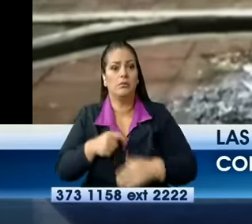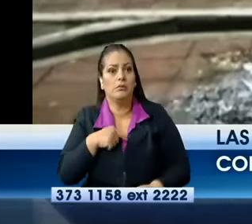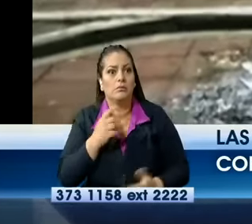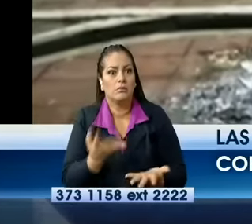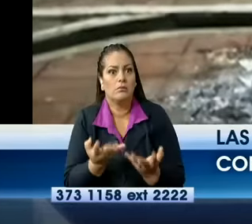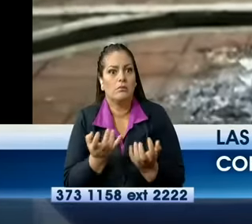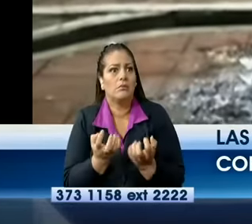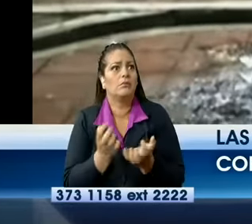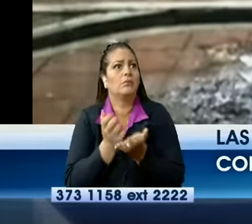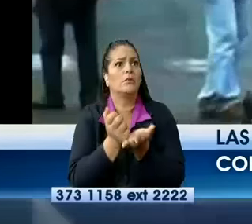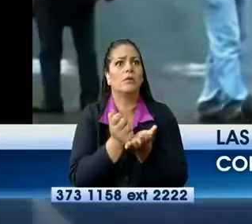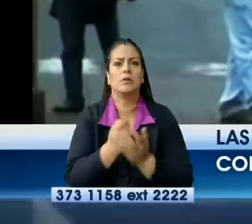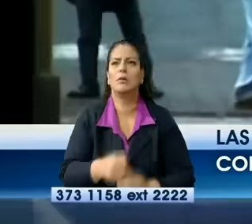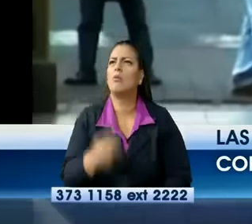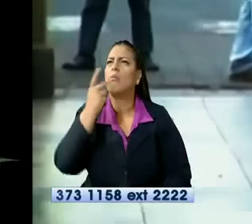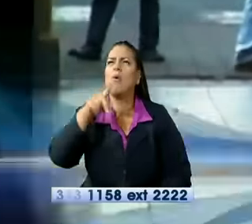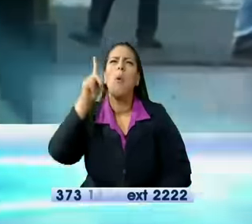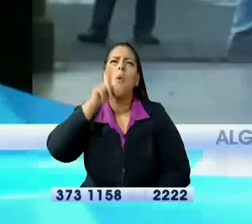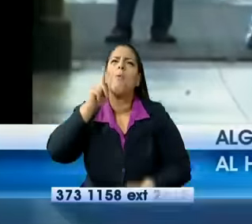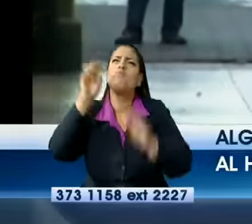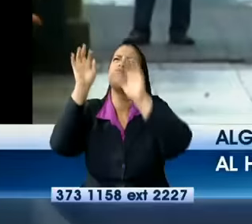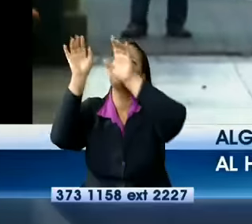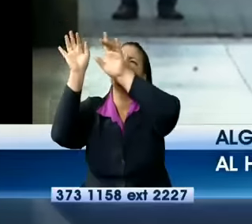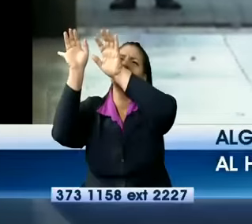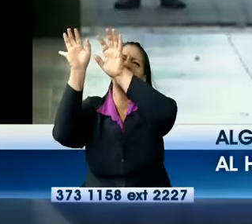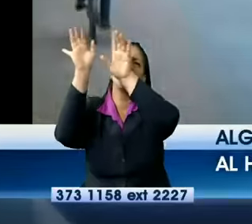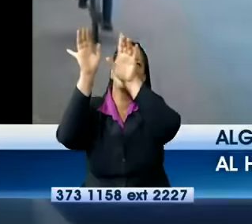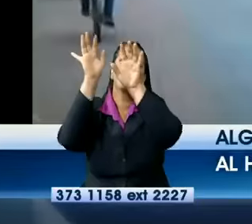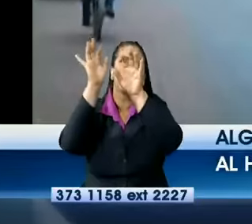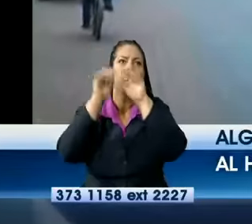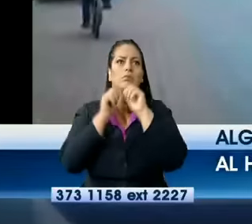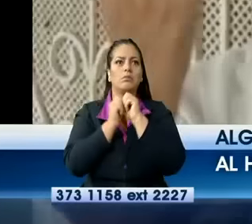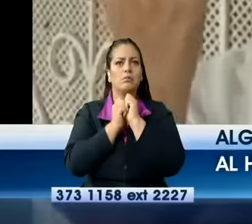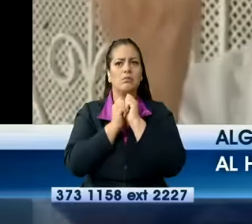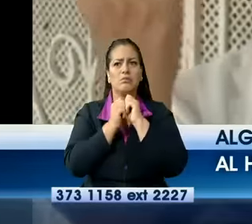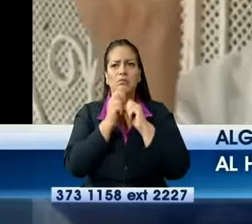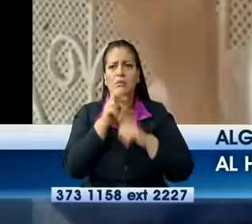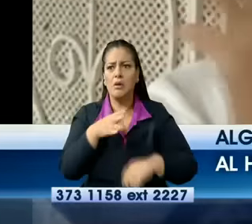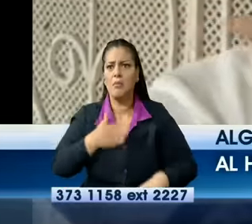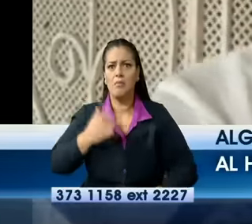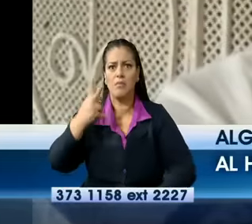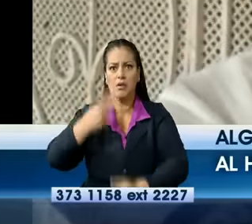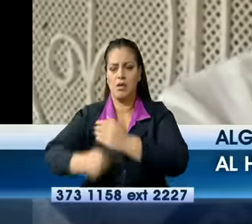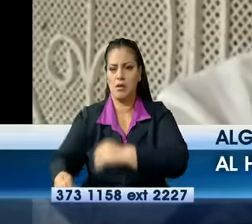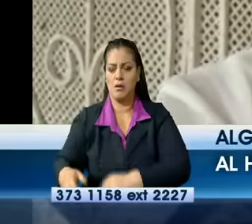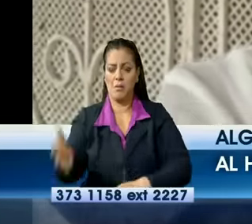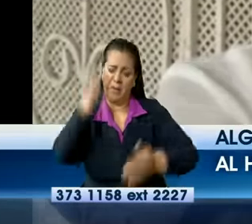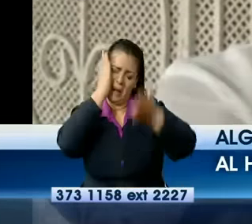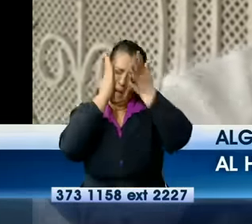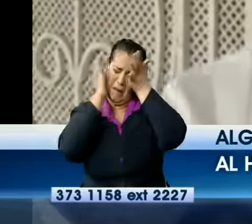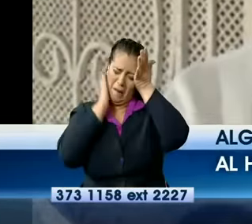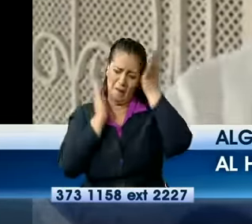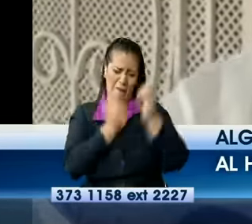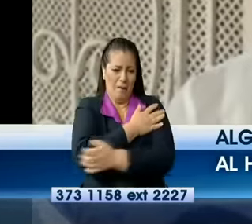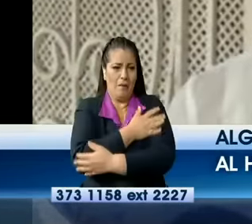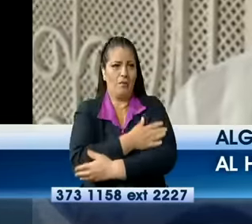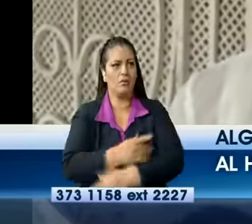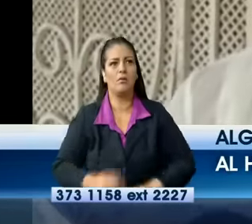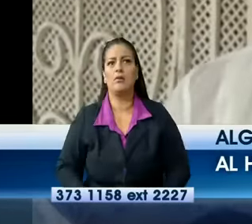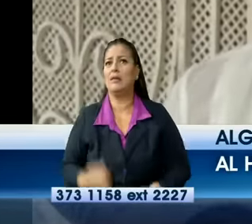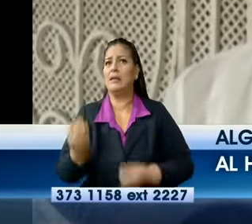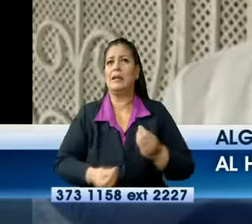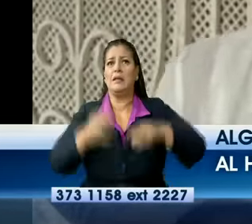pero negro que venía todo ese montón de abejas, pero no pude hacer nada. Cuando ya mismo le picaron, entró. Tuvimos que bajar la